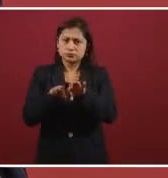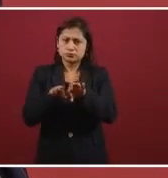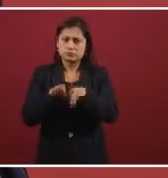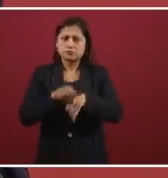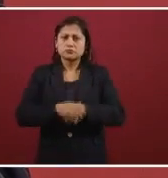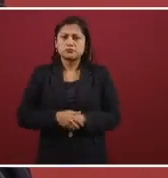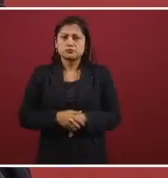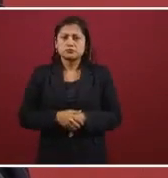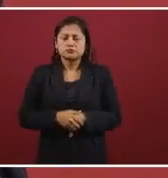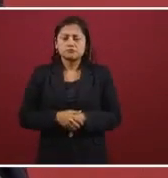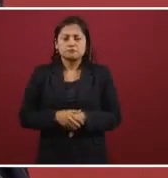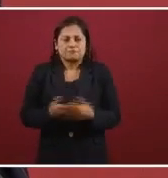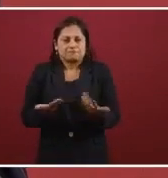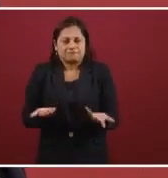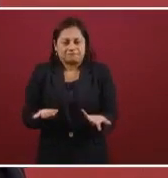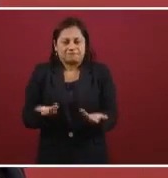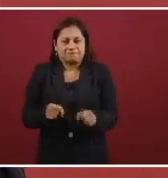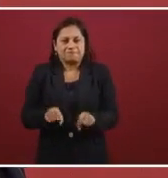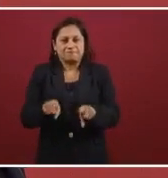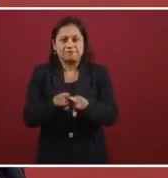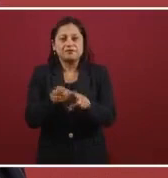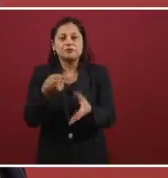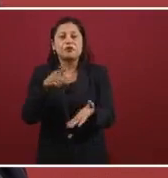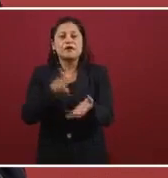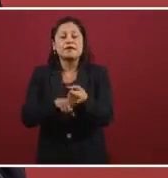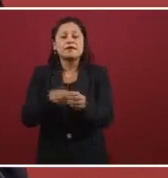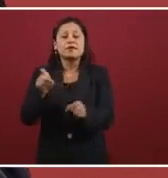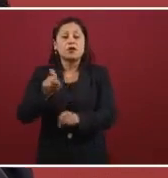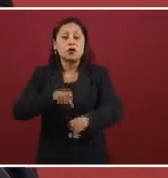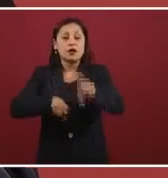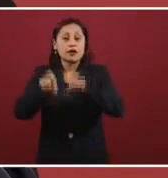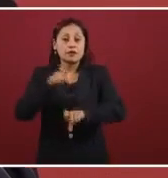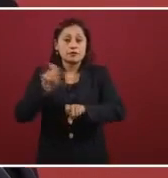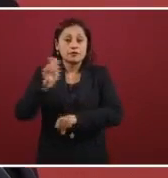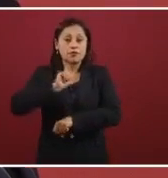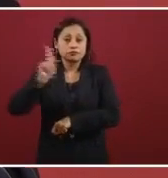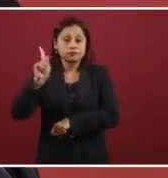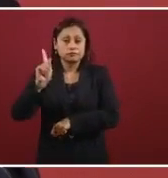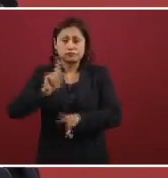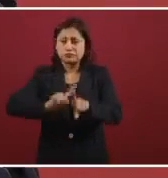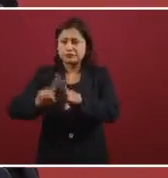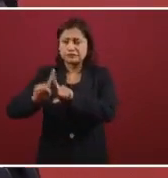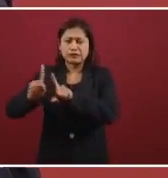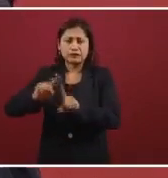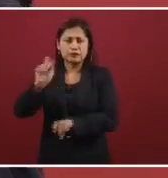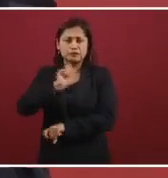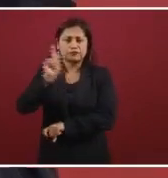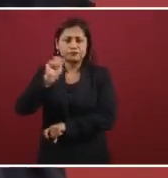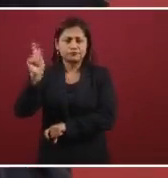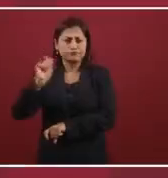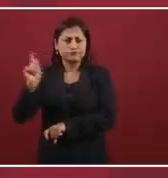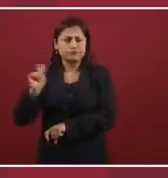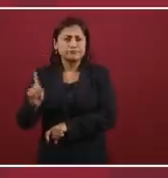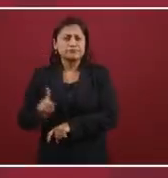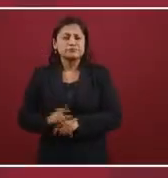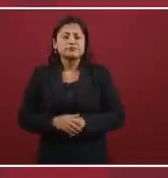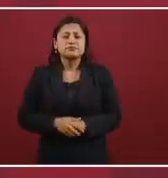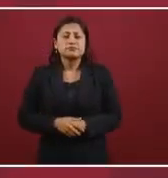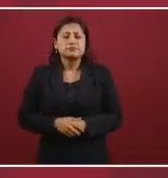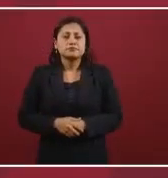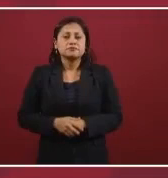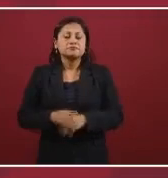Lo mismo los químicos en los hospitales, los especialistas tienen su